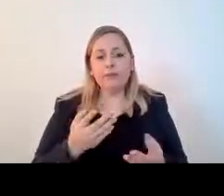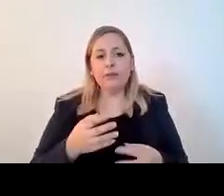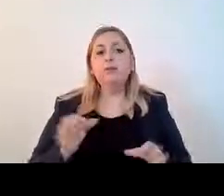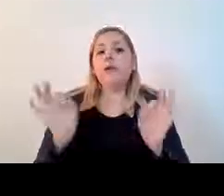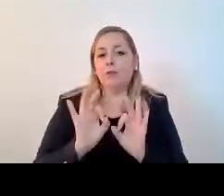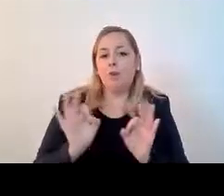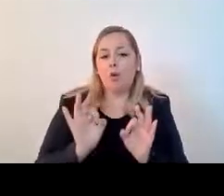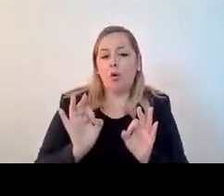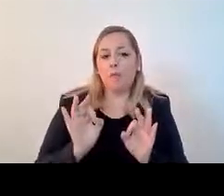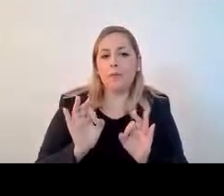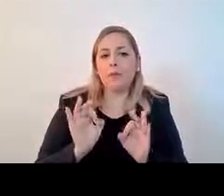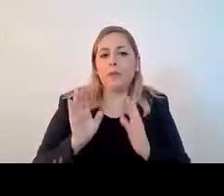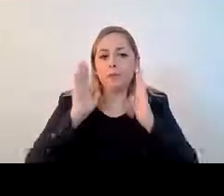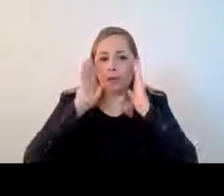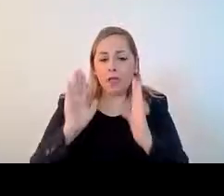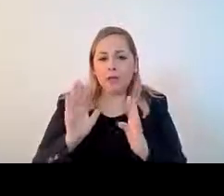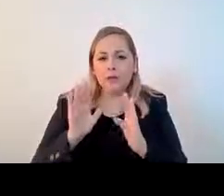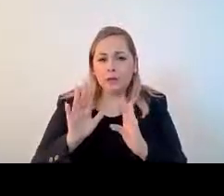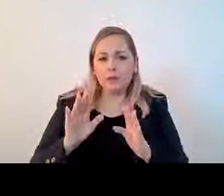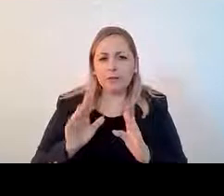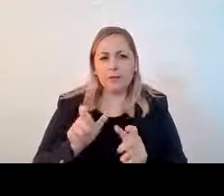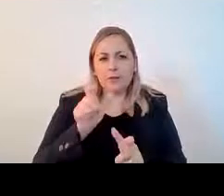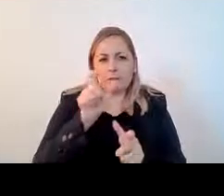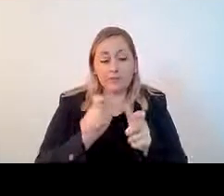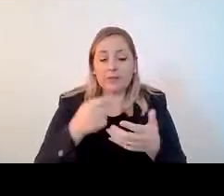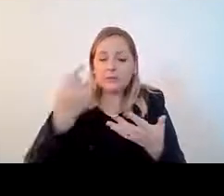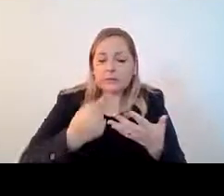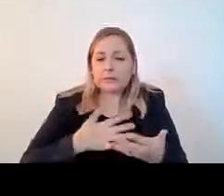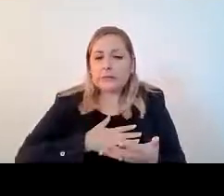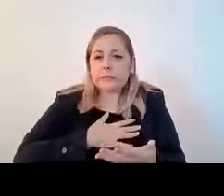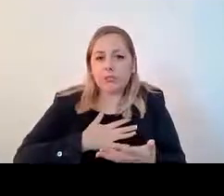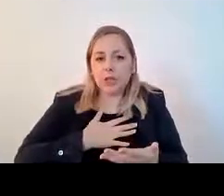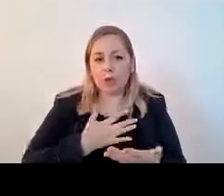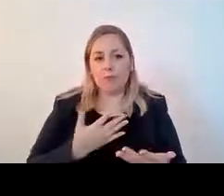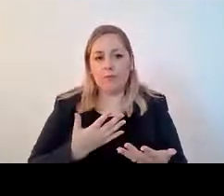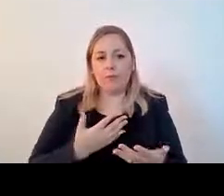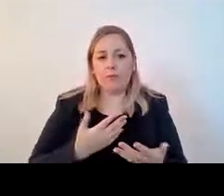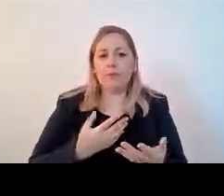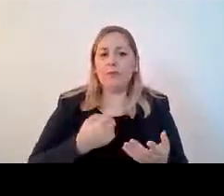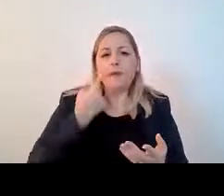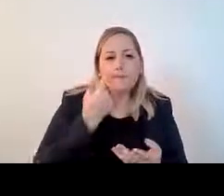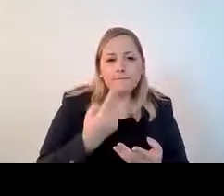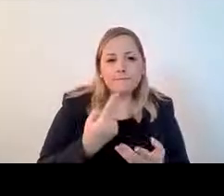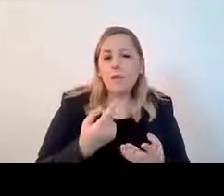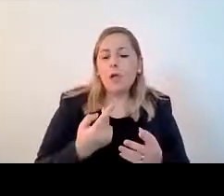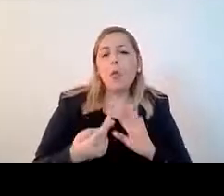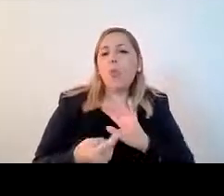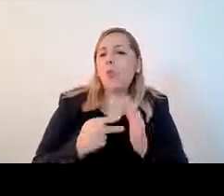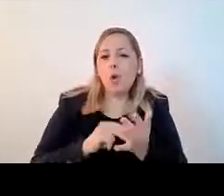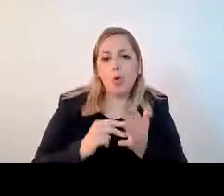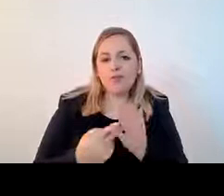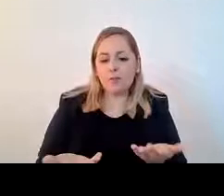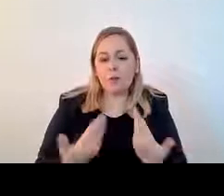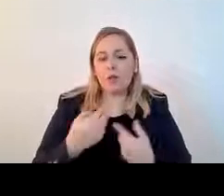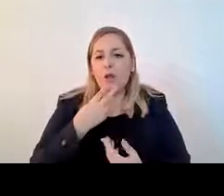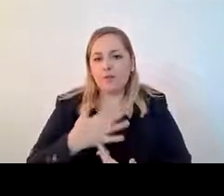recomienda atender a cuán frecuente e intensos son los síntomas, a cuánta interferencia producen los síntomas en la vida